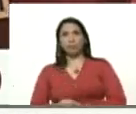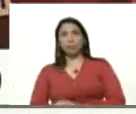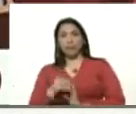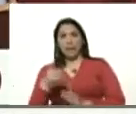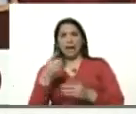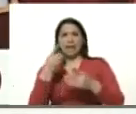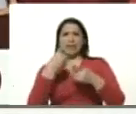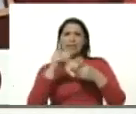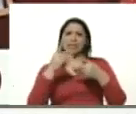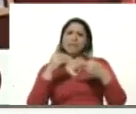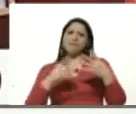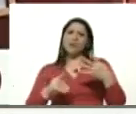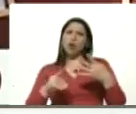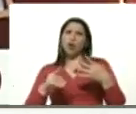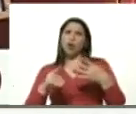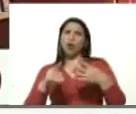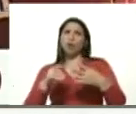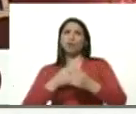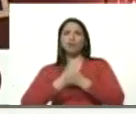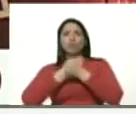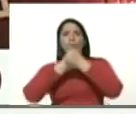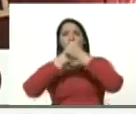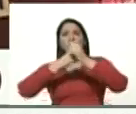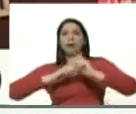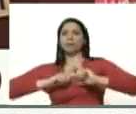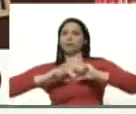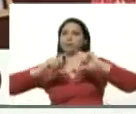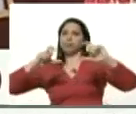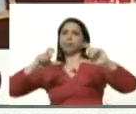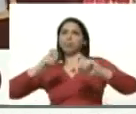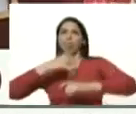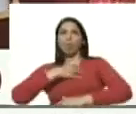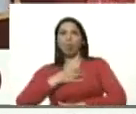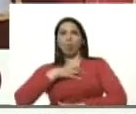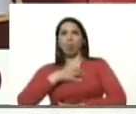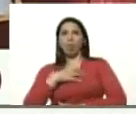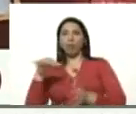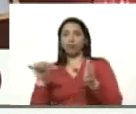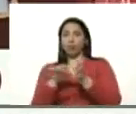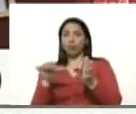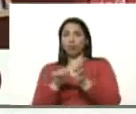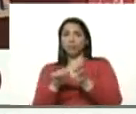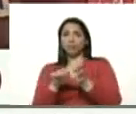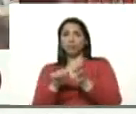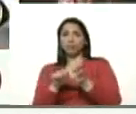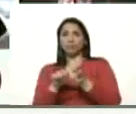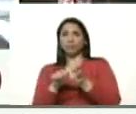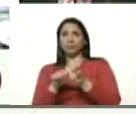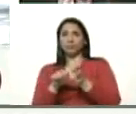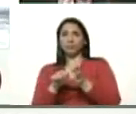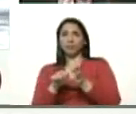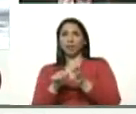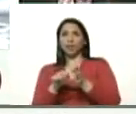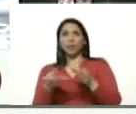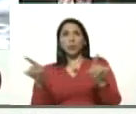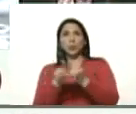él escribió un romance acatarrado, donde en métrica, con su